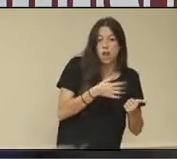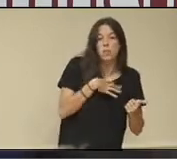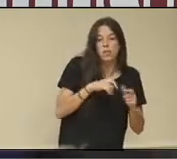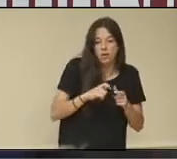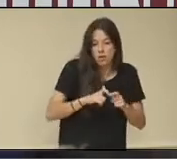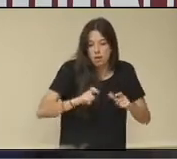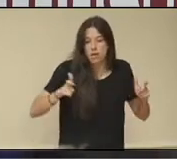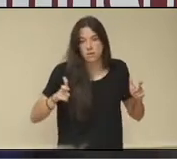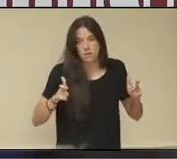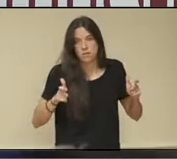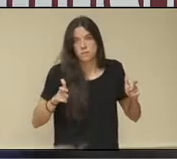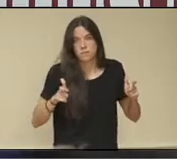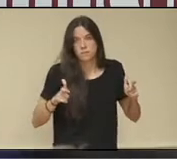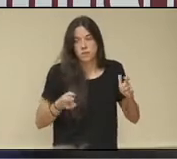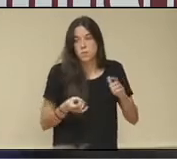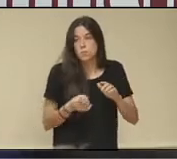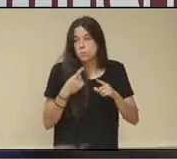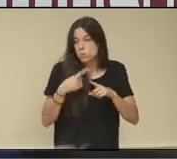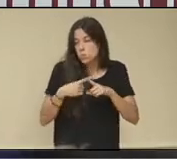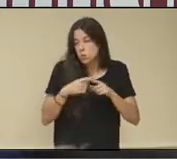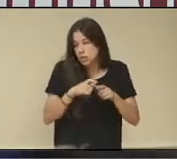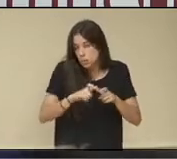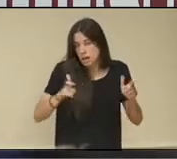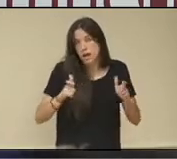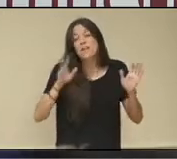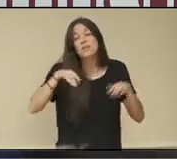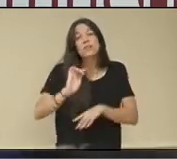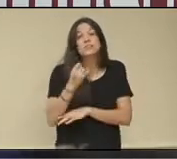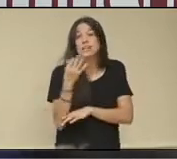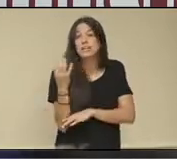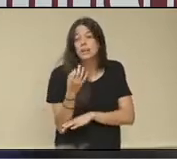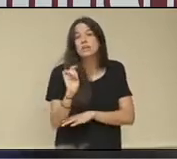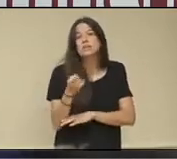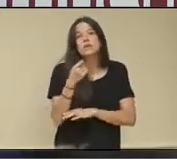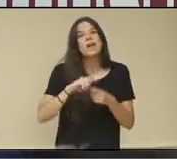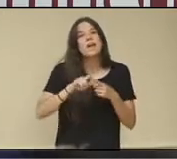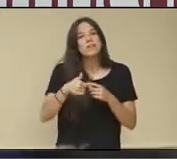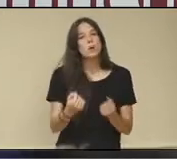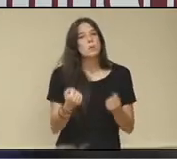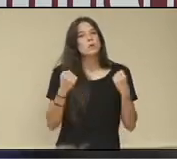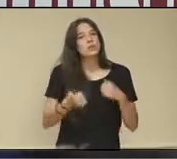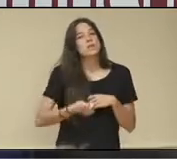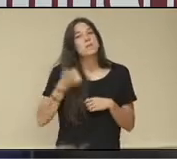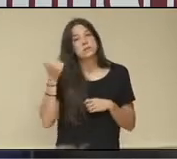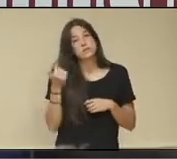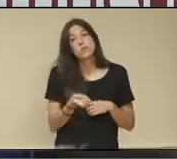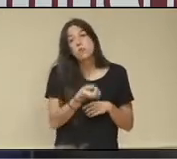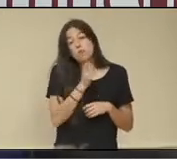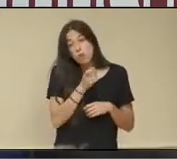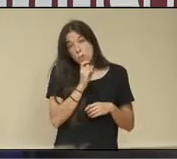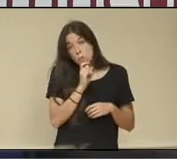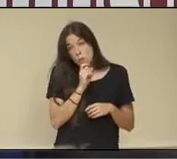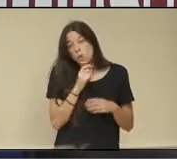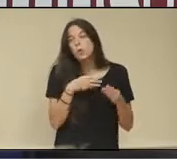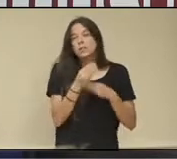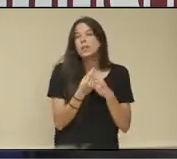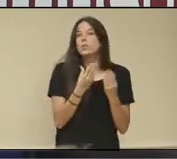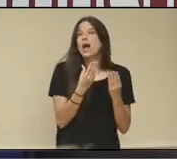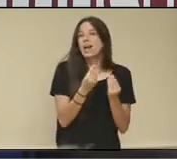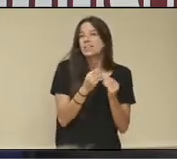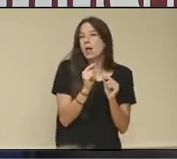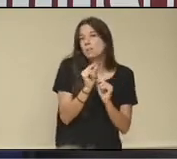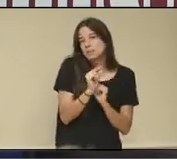puede amplificarse y con ello se consigue un efecto más potente poniendo una cantidad inicial más